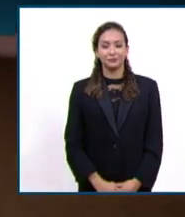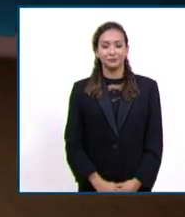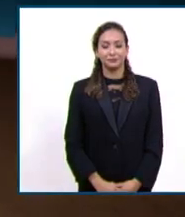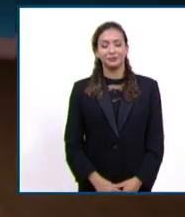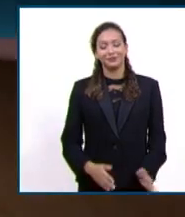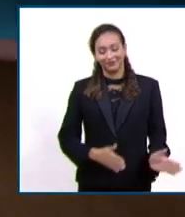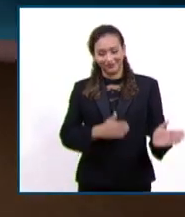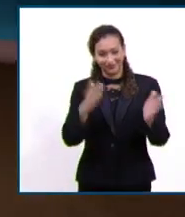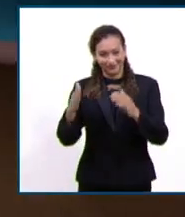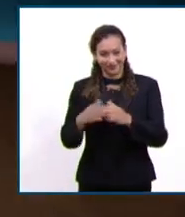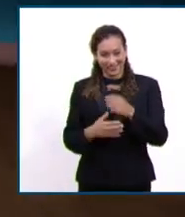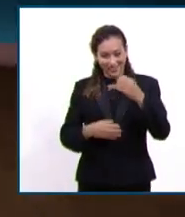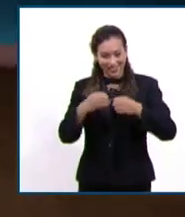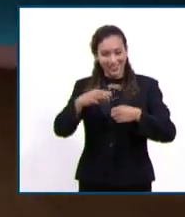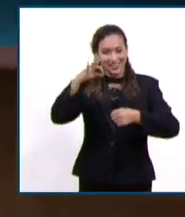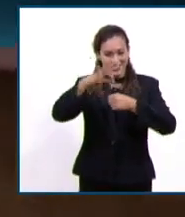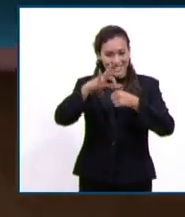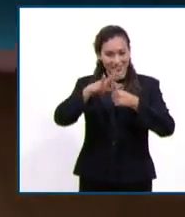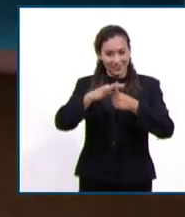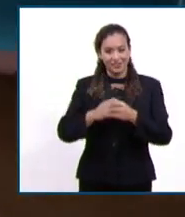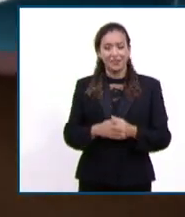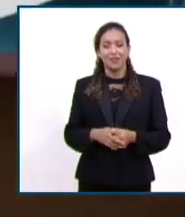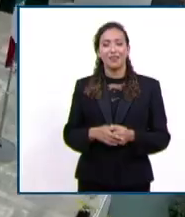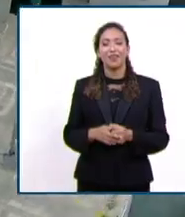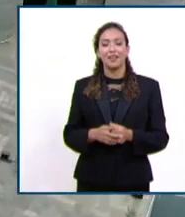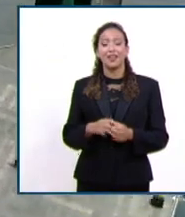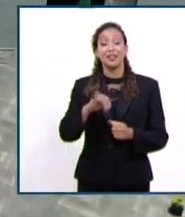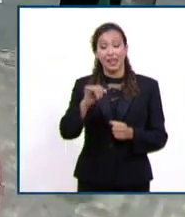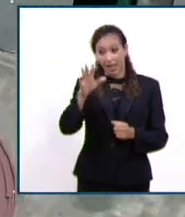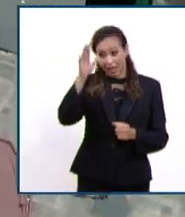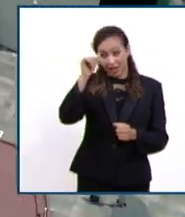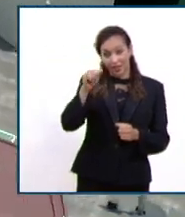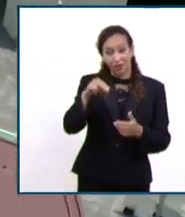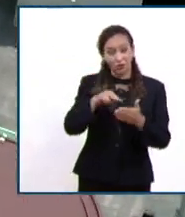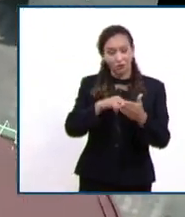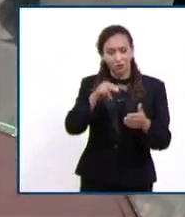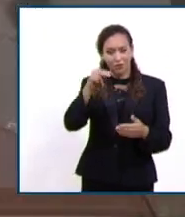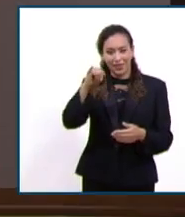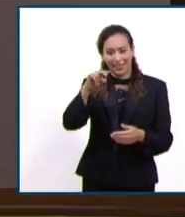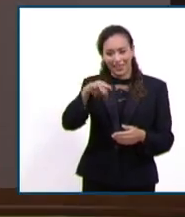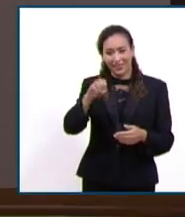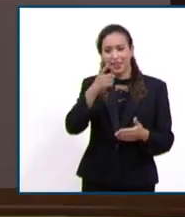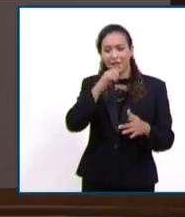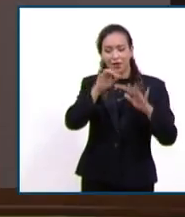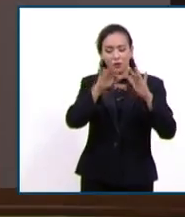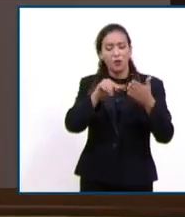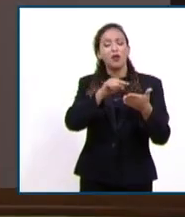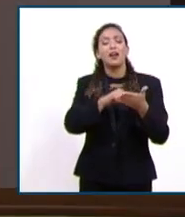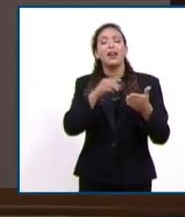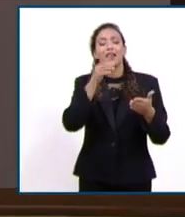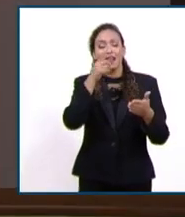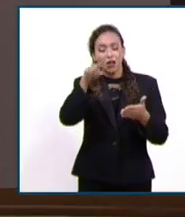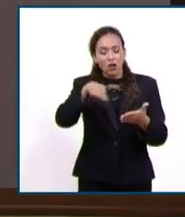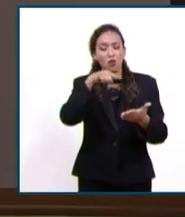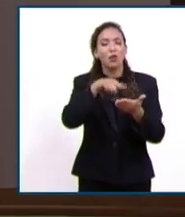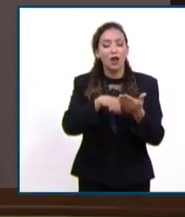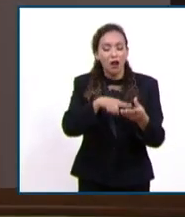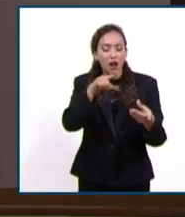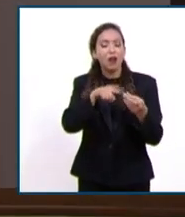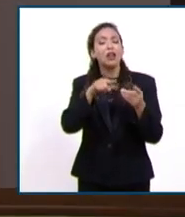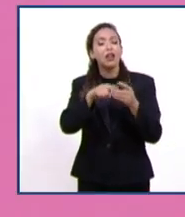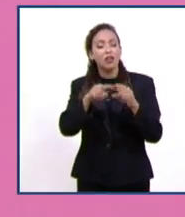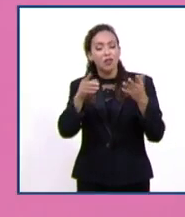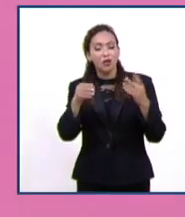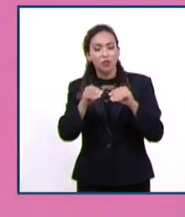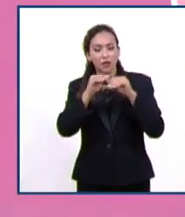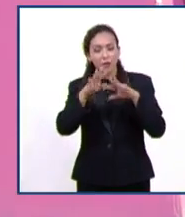Por otra parte, el Tribunal Electoral confirmó el acuerdo del INE que definió el formato, la sede y la obligatoriedad de la transmisión